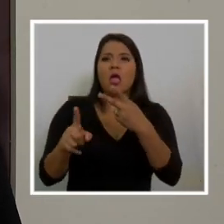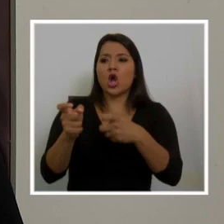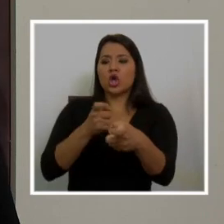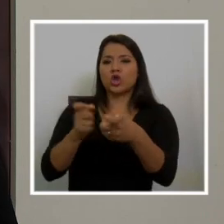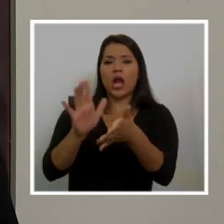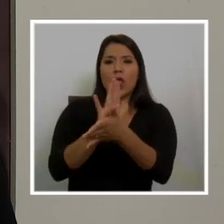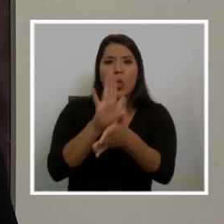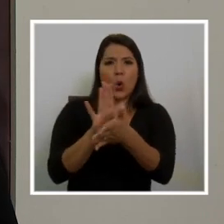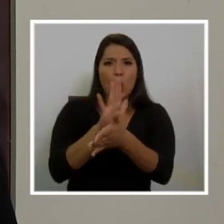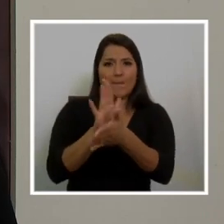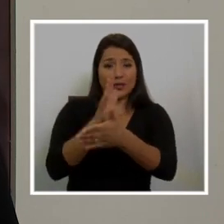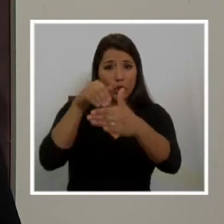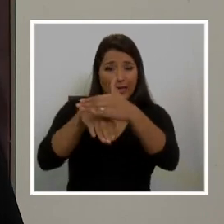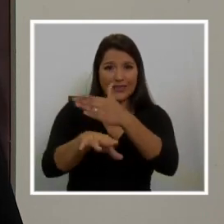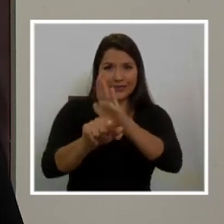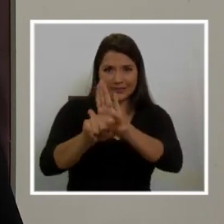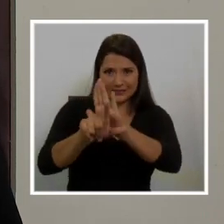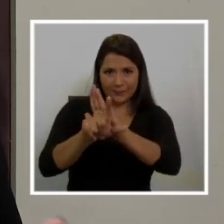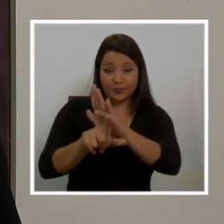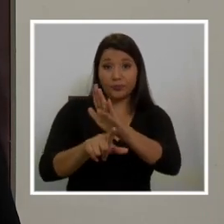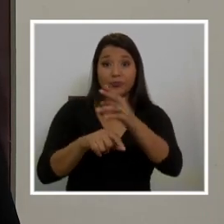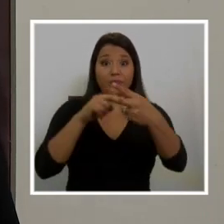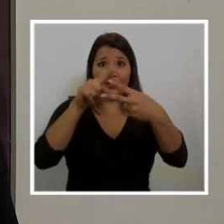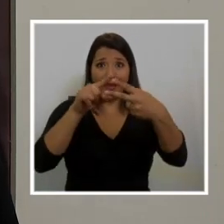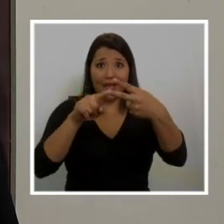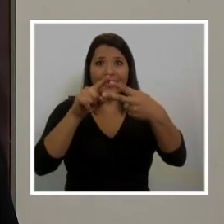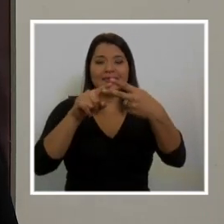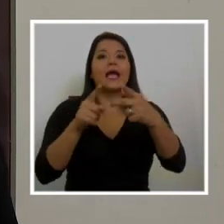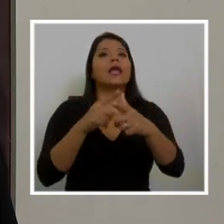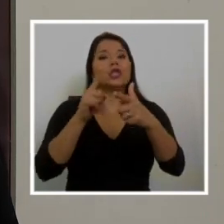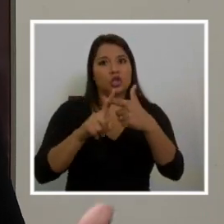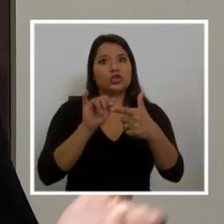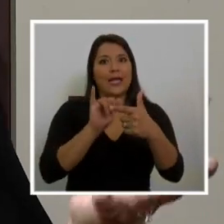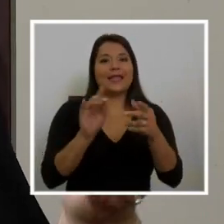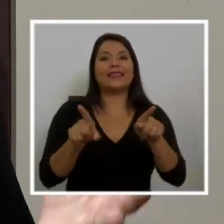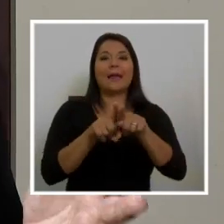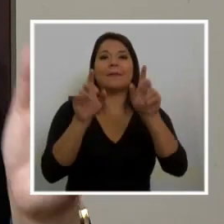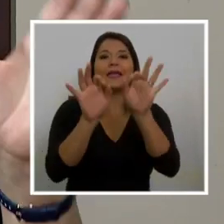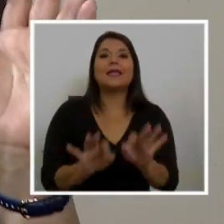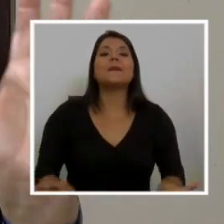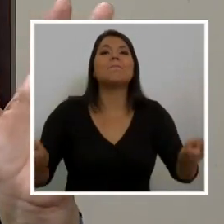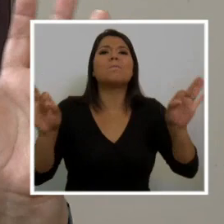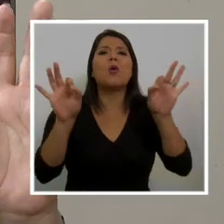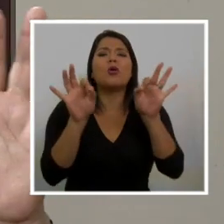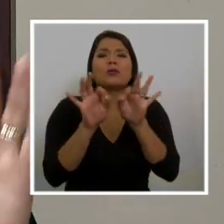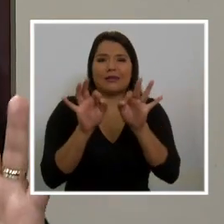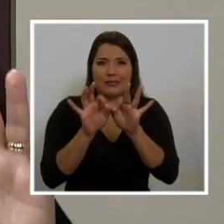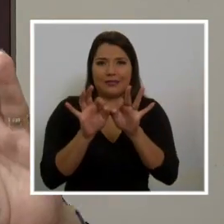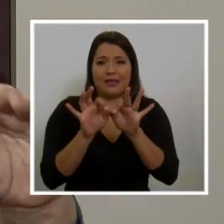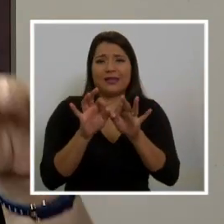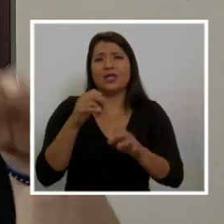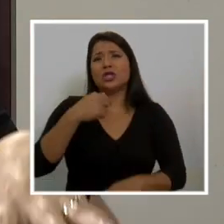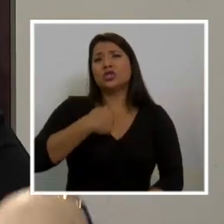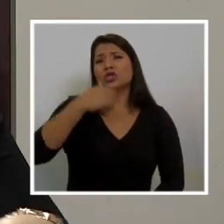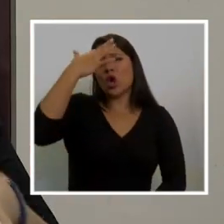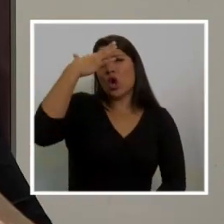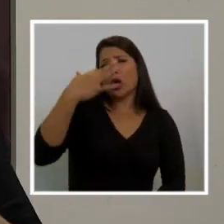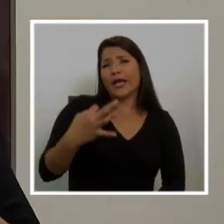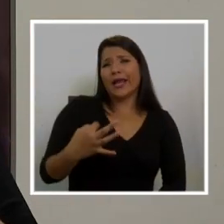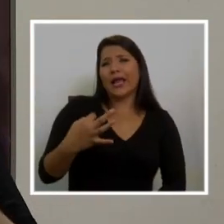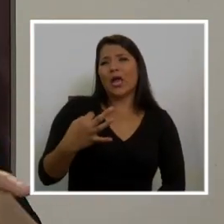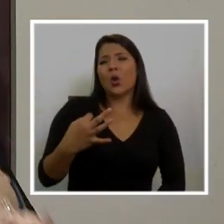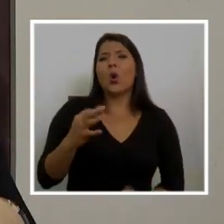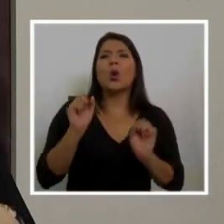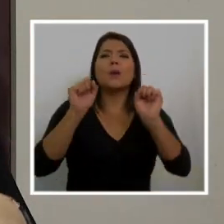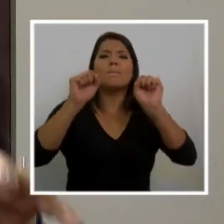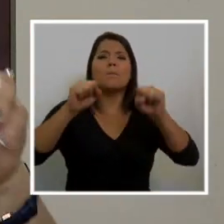ingresan a este Parlamento, y entonces ahí también es importante. Yo creo que vamos a ver a alguien